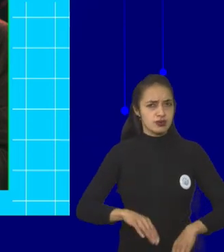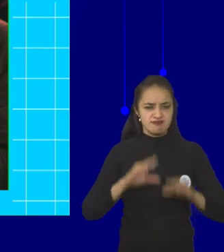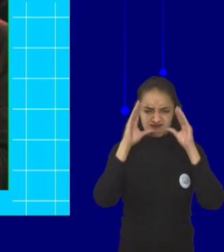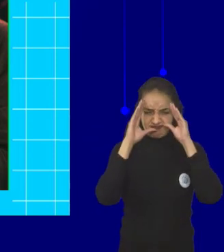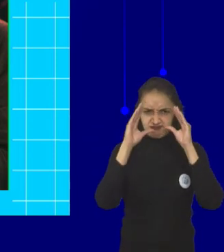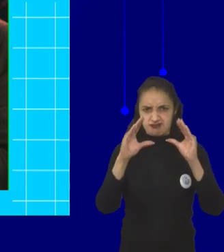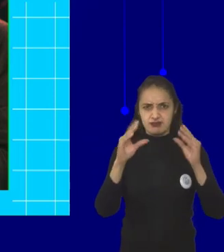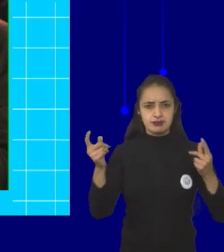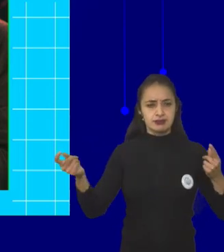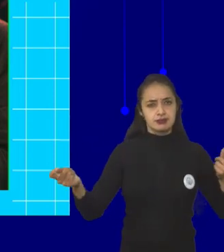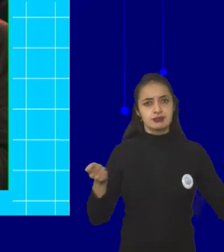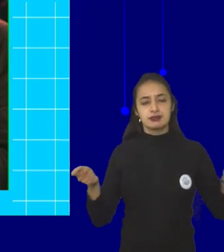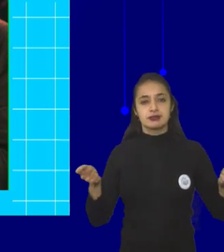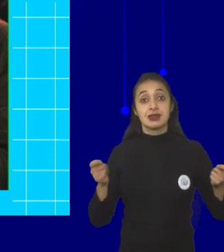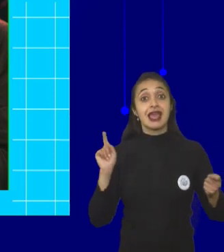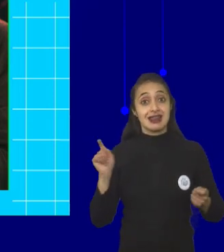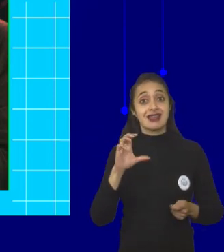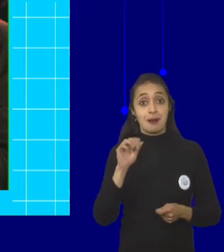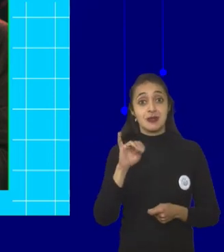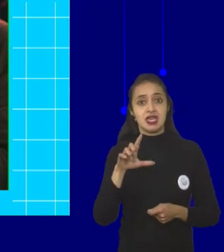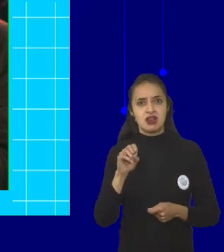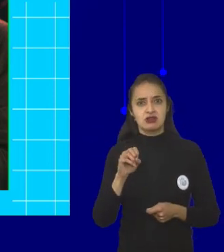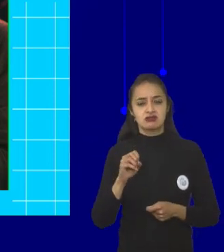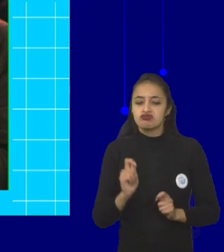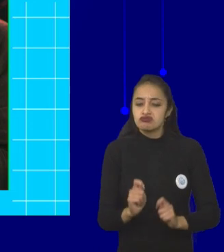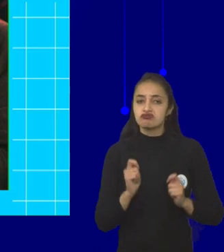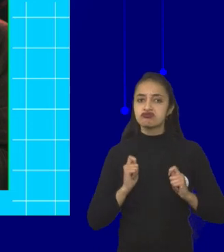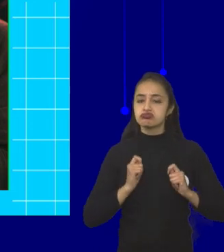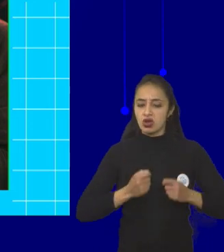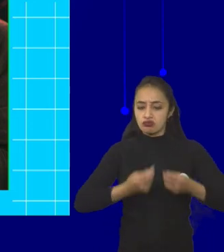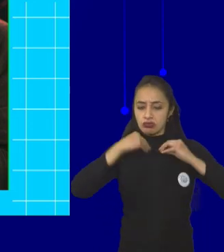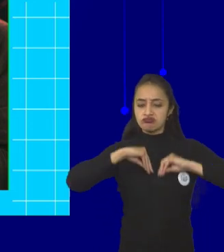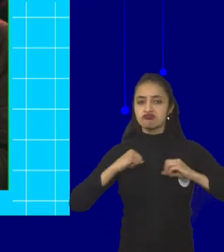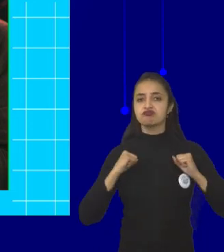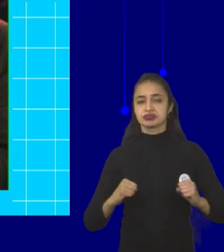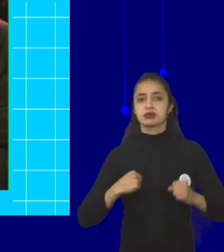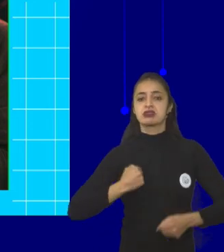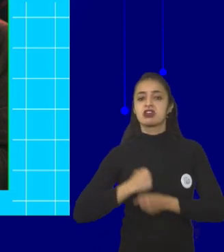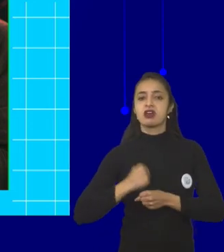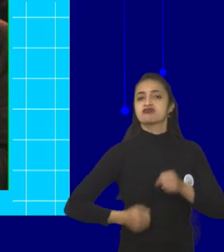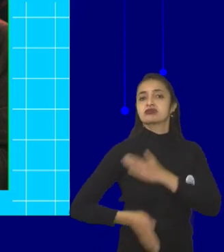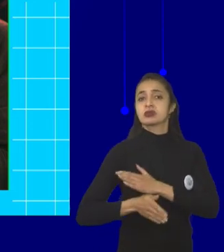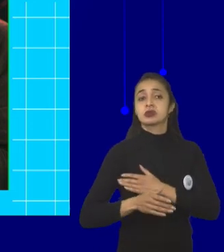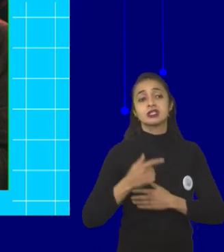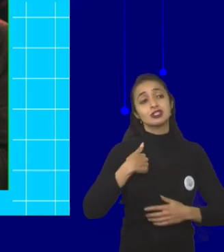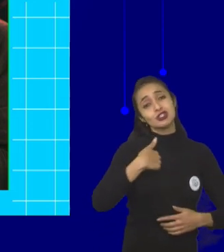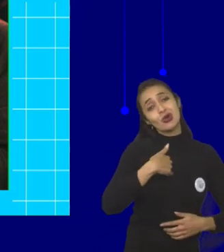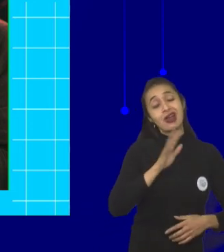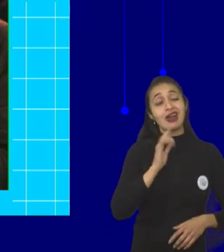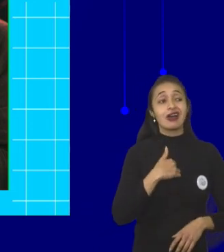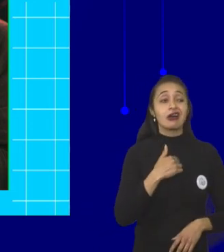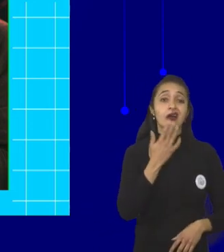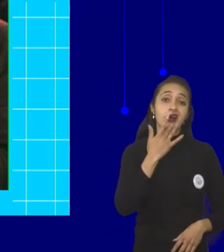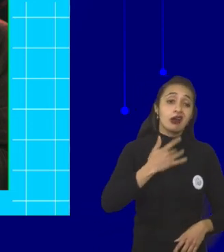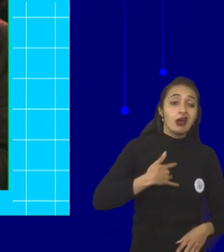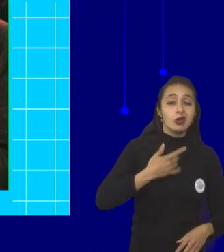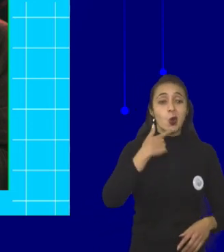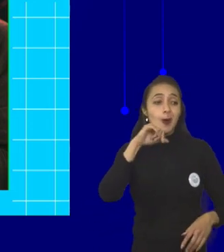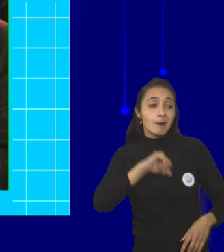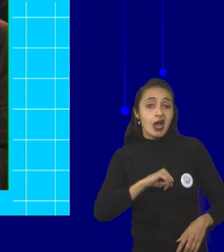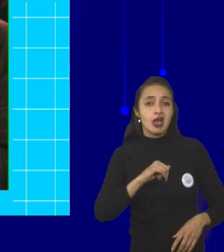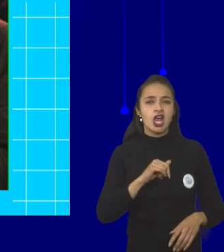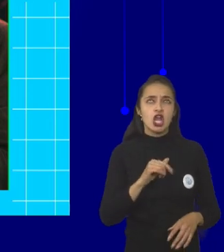O sea, se puso la camiseta de salir adelante, de no quedarse en el estigma de soy un mal tipo no